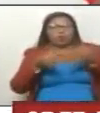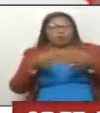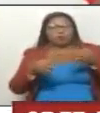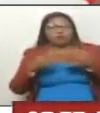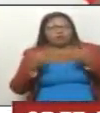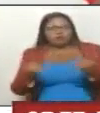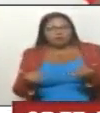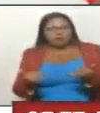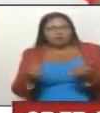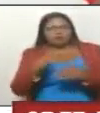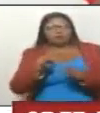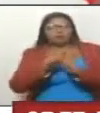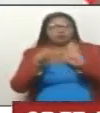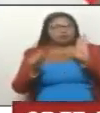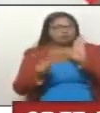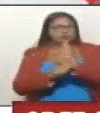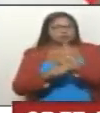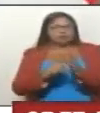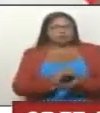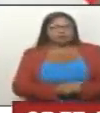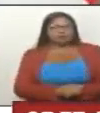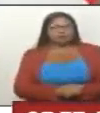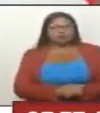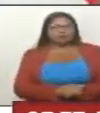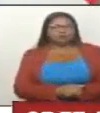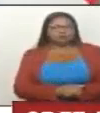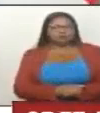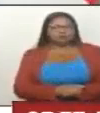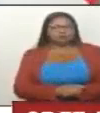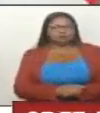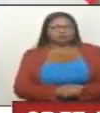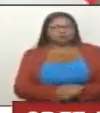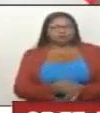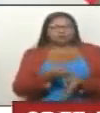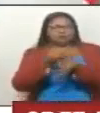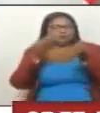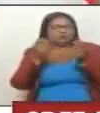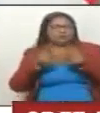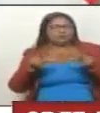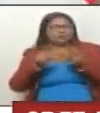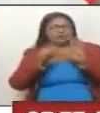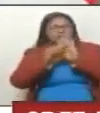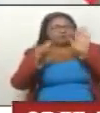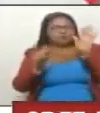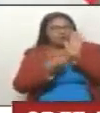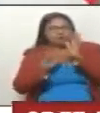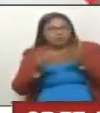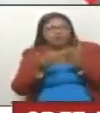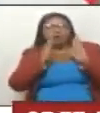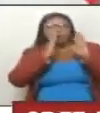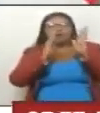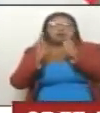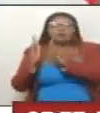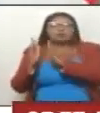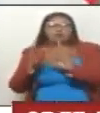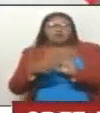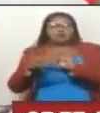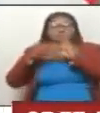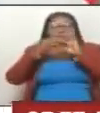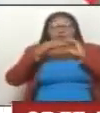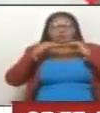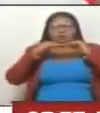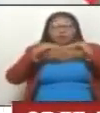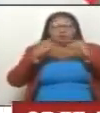día tiene una esplendorosa sala constitucional que organiza y unifica